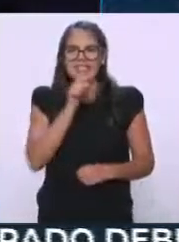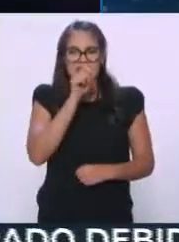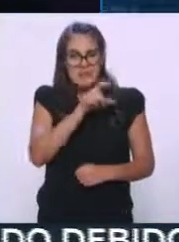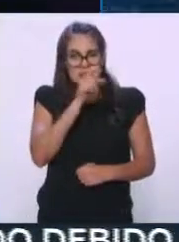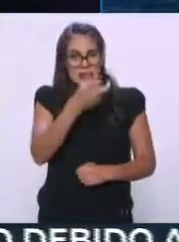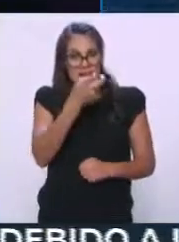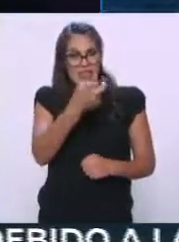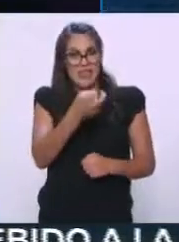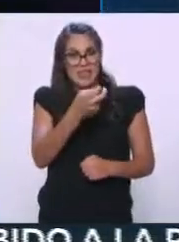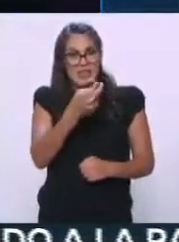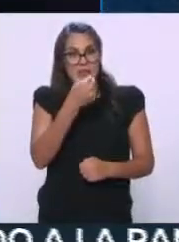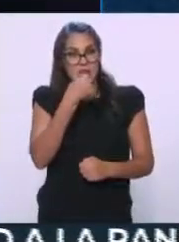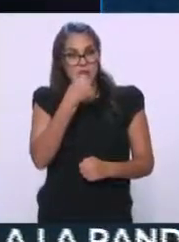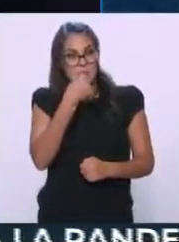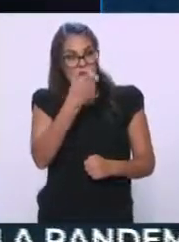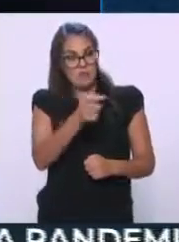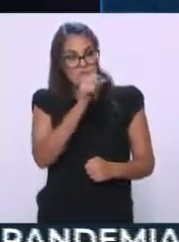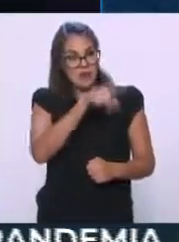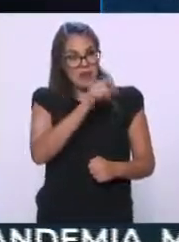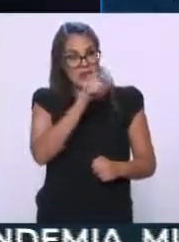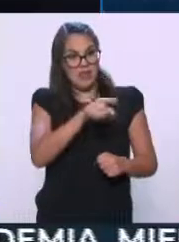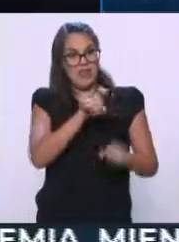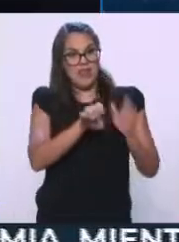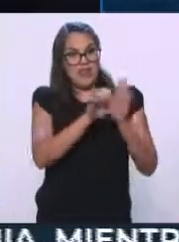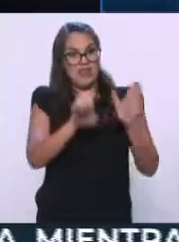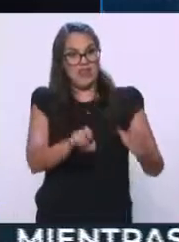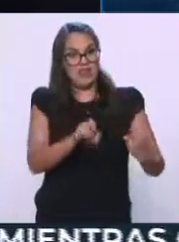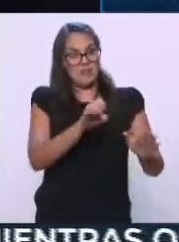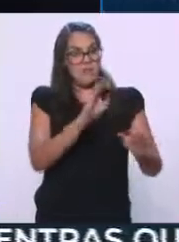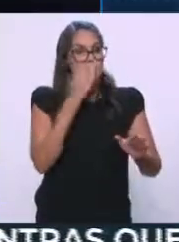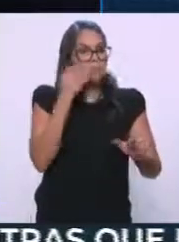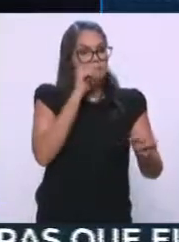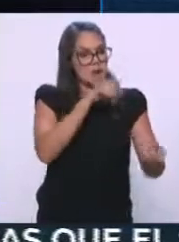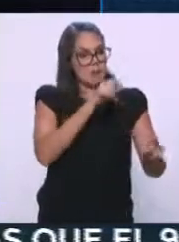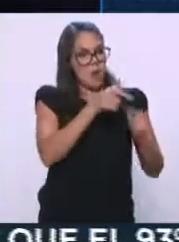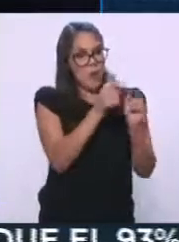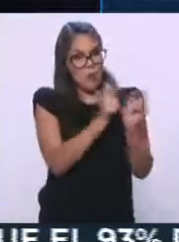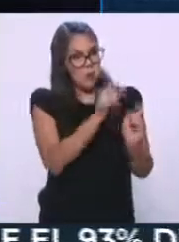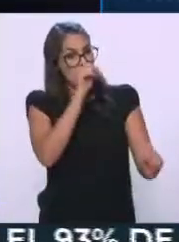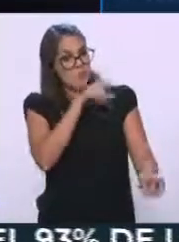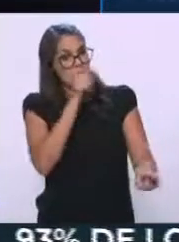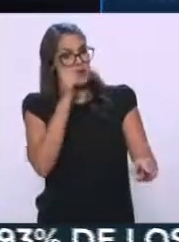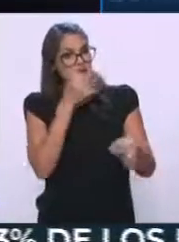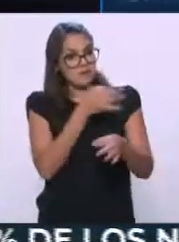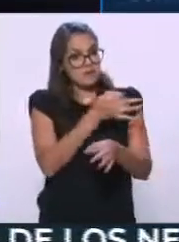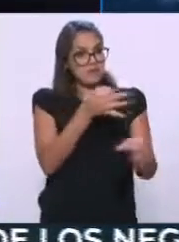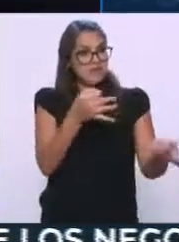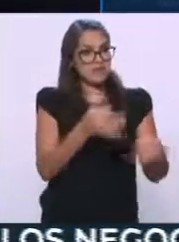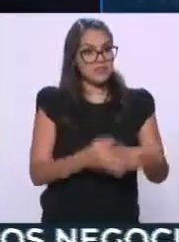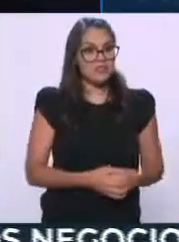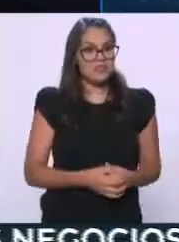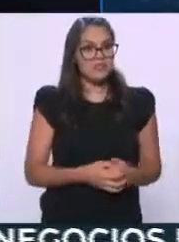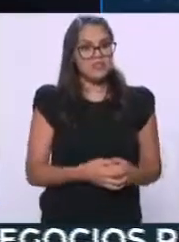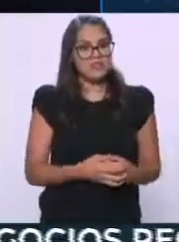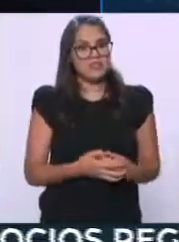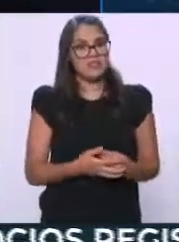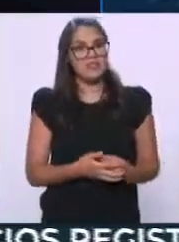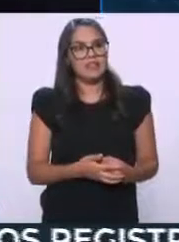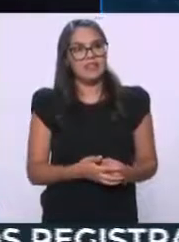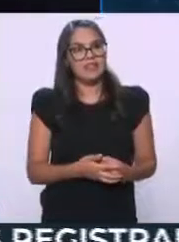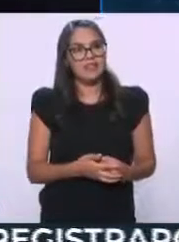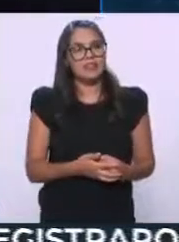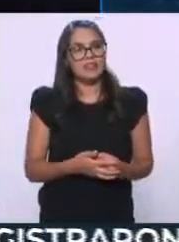cuentas? Sí, lamentablemente son grupos, por un lado, para desinformar y otros para obtener